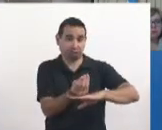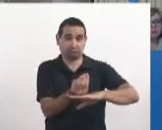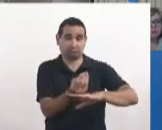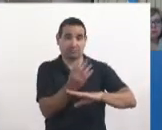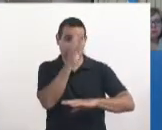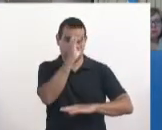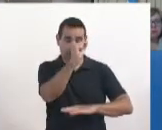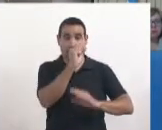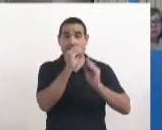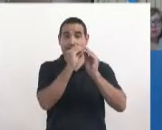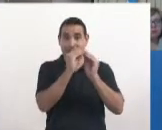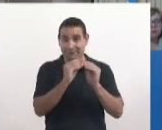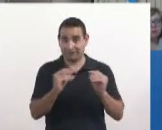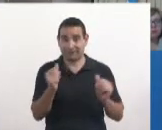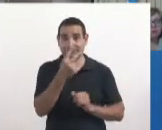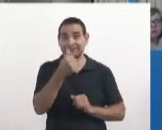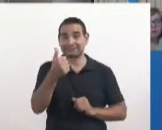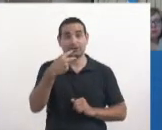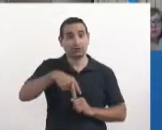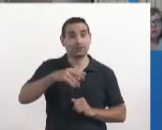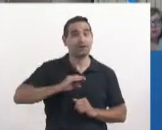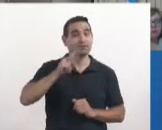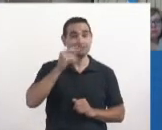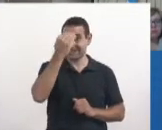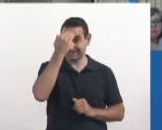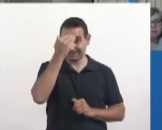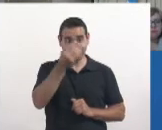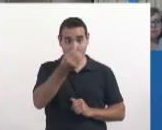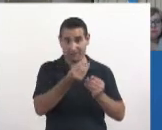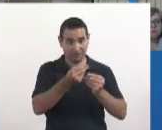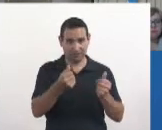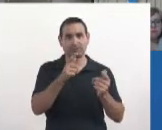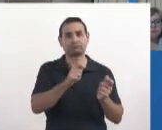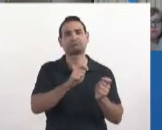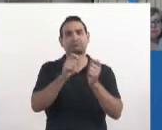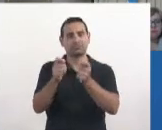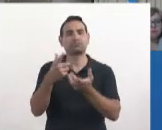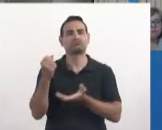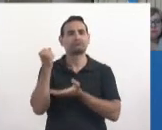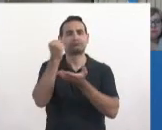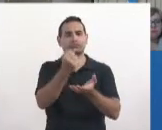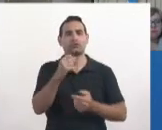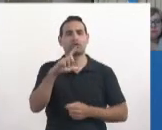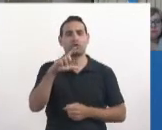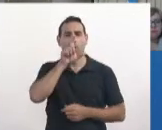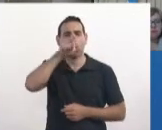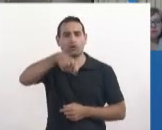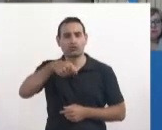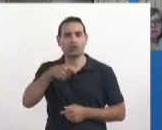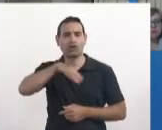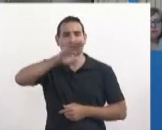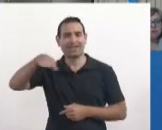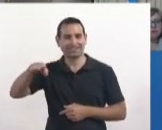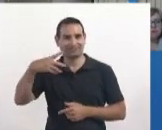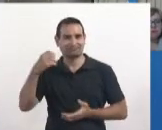misión diplomática el 26 de noviembre del 2015, se le entregó el Cóndor de los Andes en el grado de la